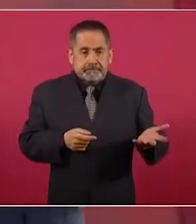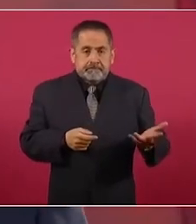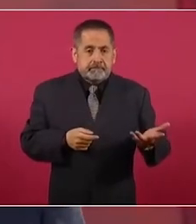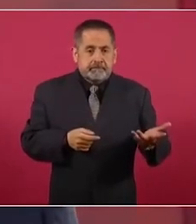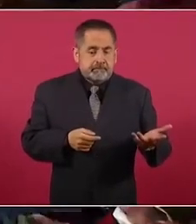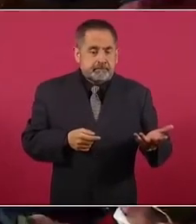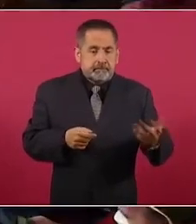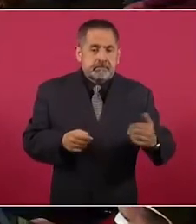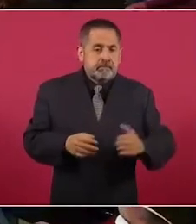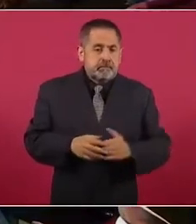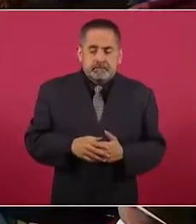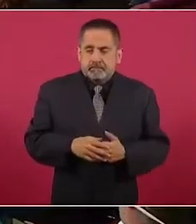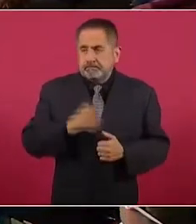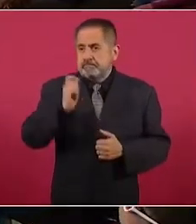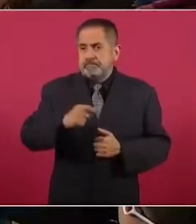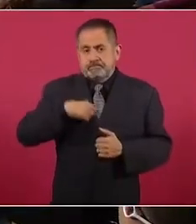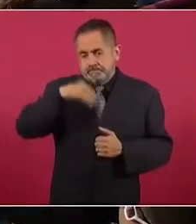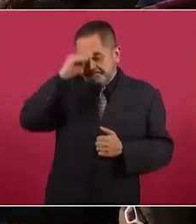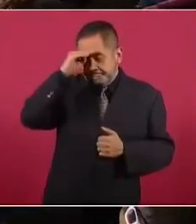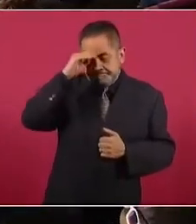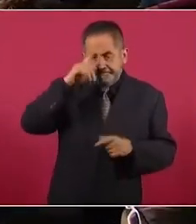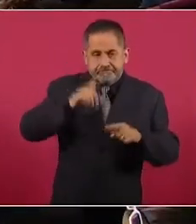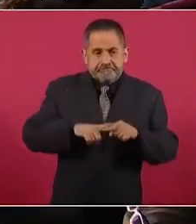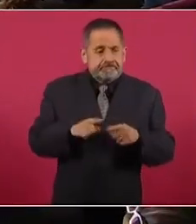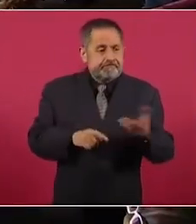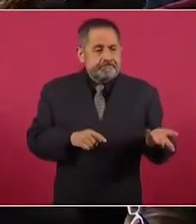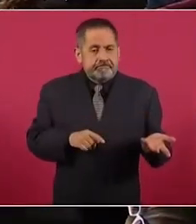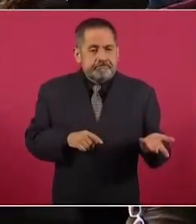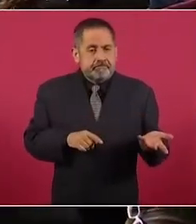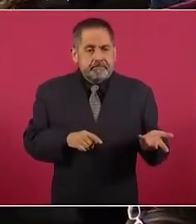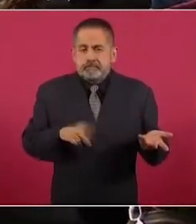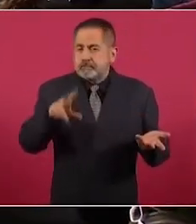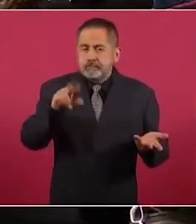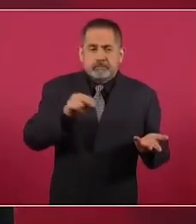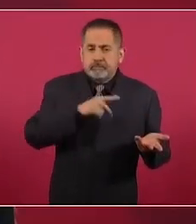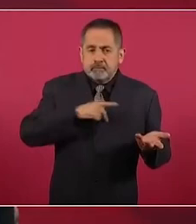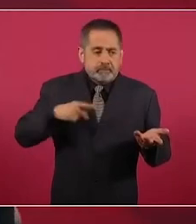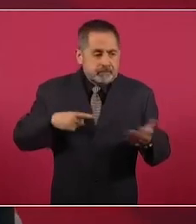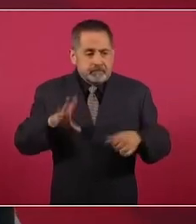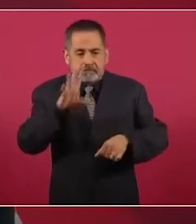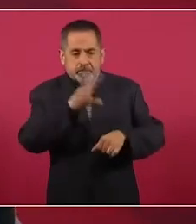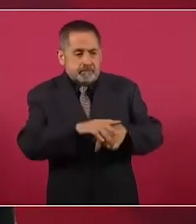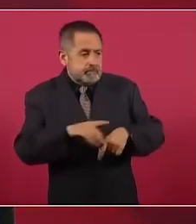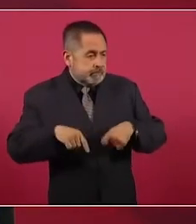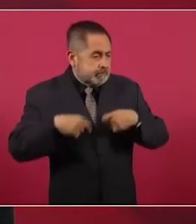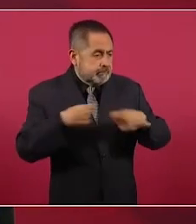en sentido estricto, no se debió entregar la concesión,